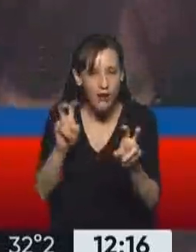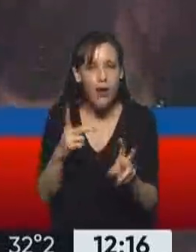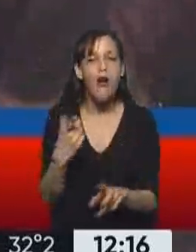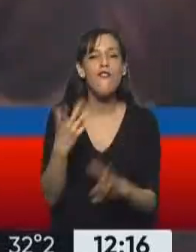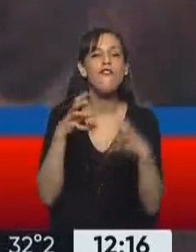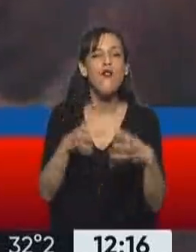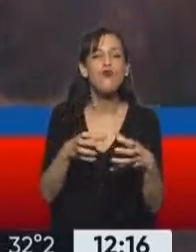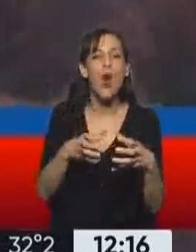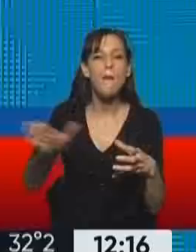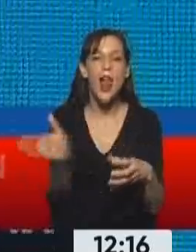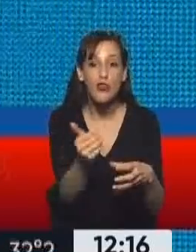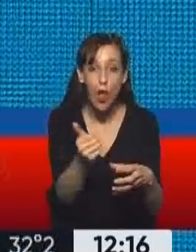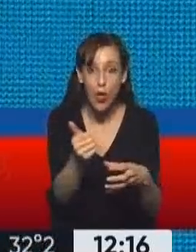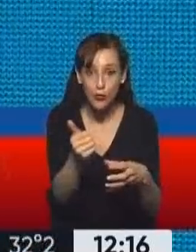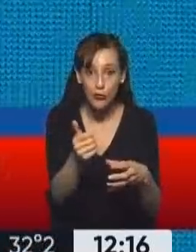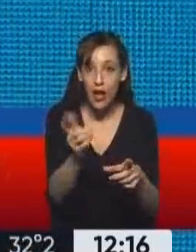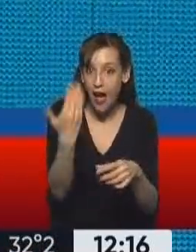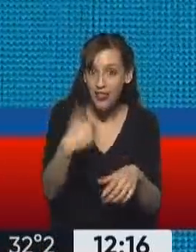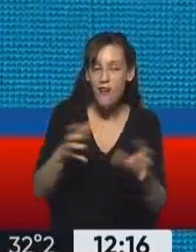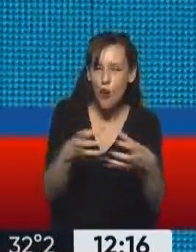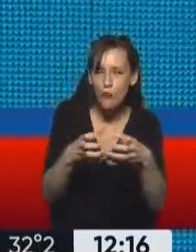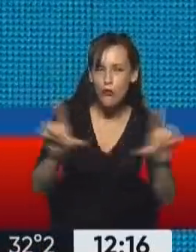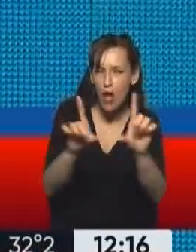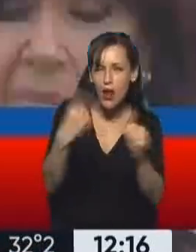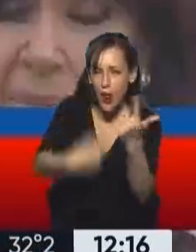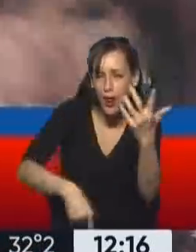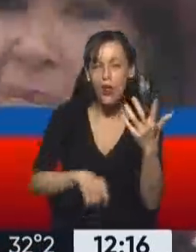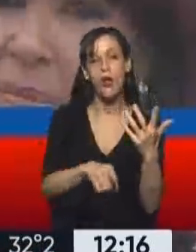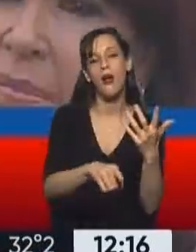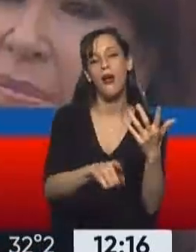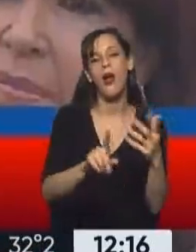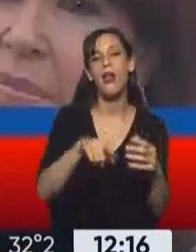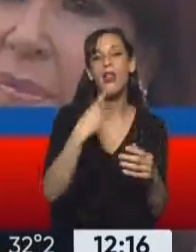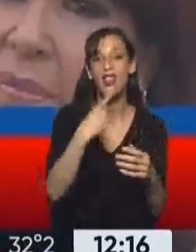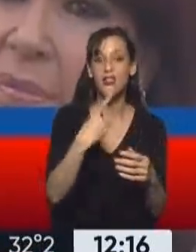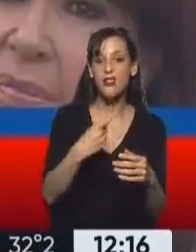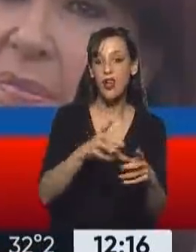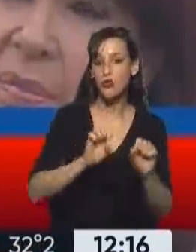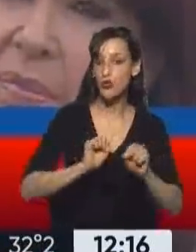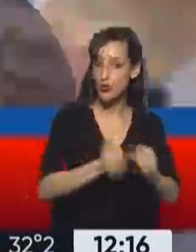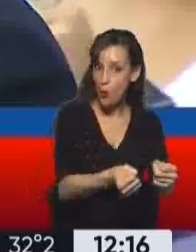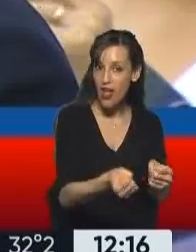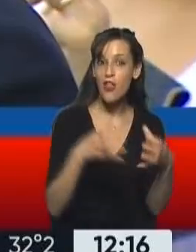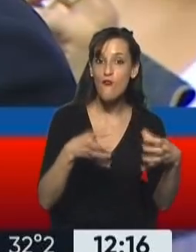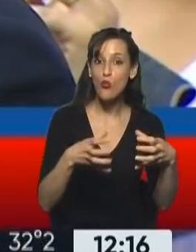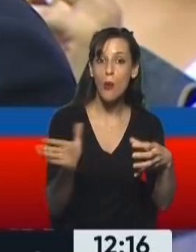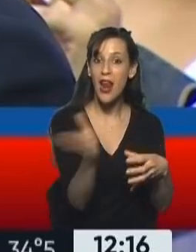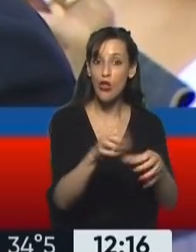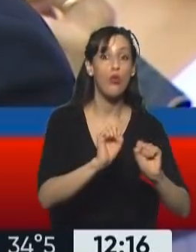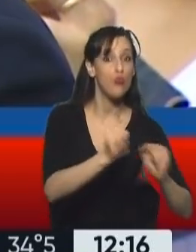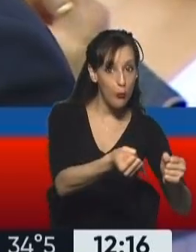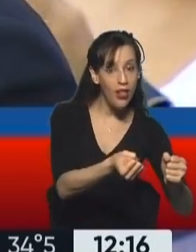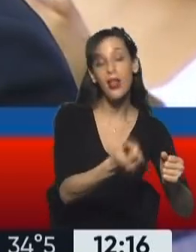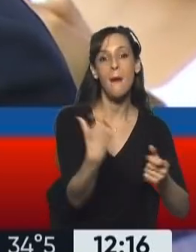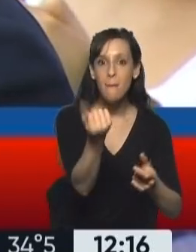3.000 jardines. ¿Y cómo terminó la historia? Ni los jardines, que tanto nos hubieran servido también